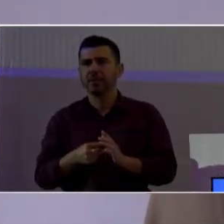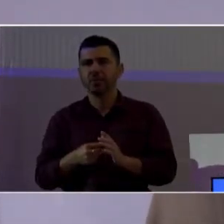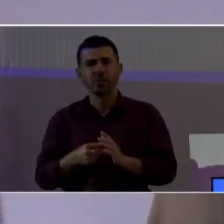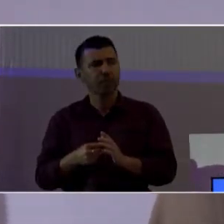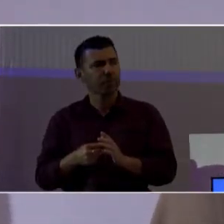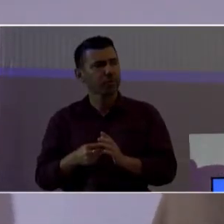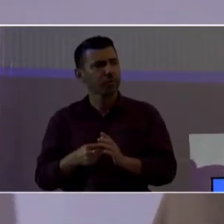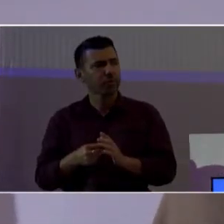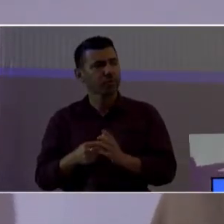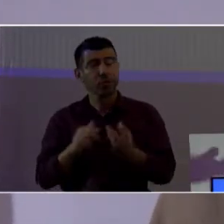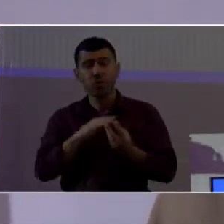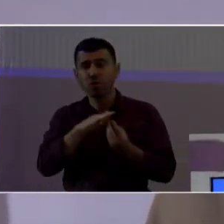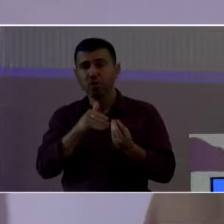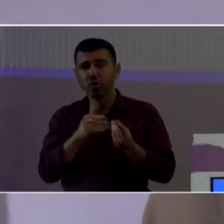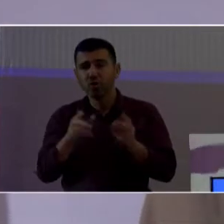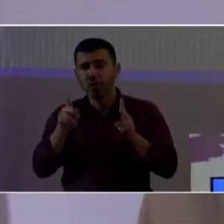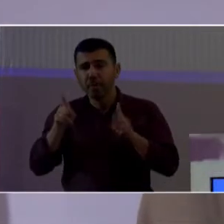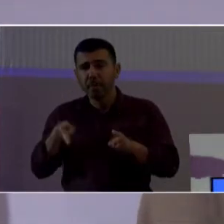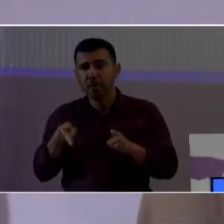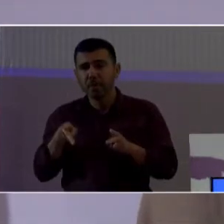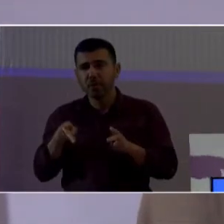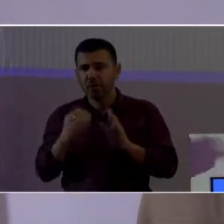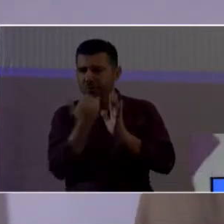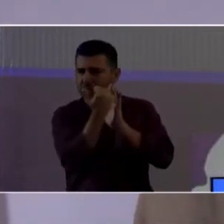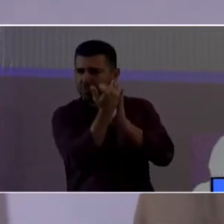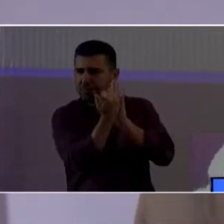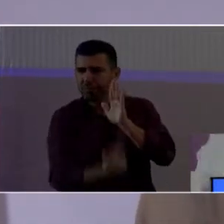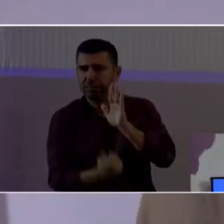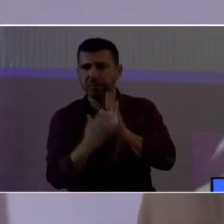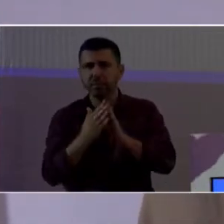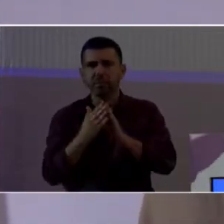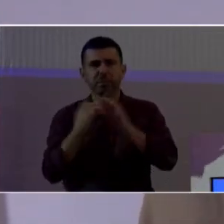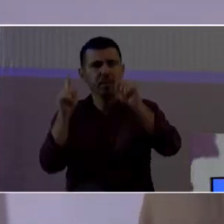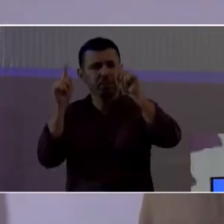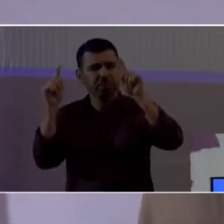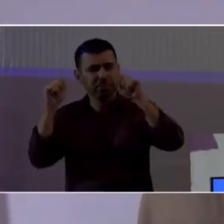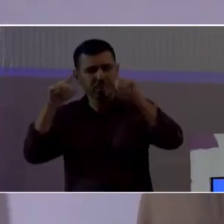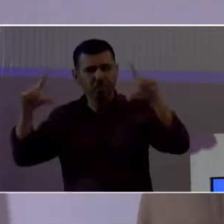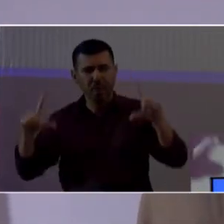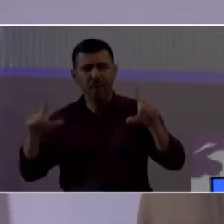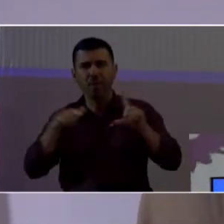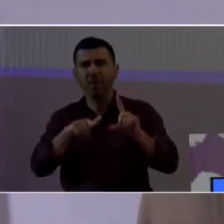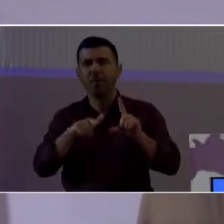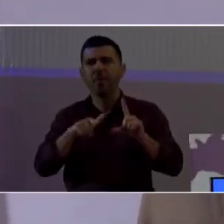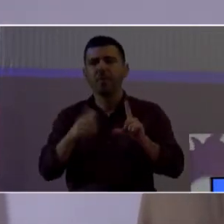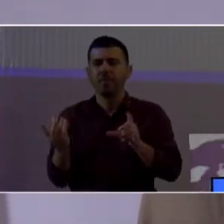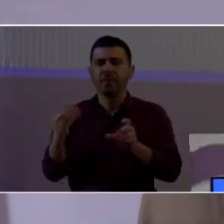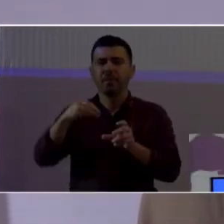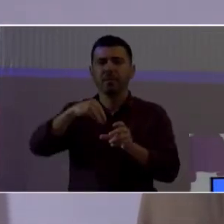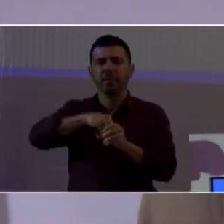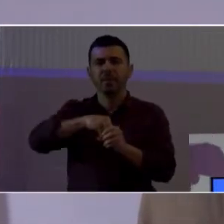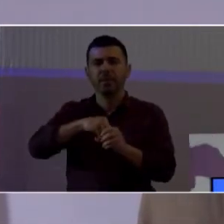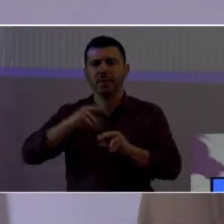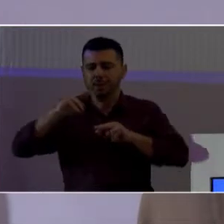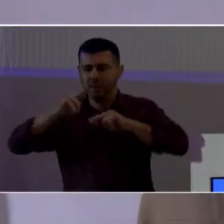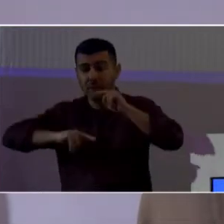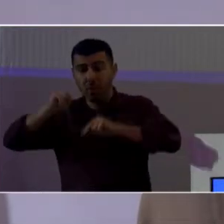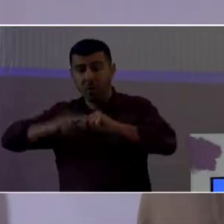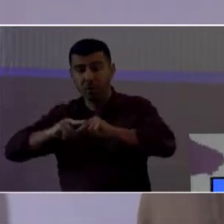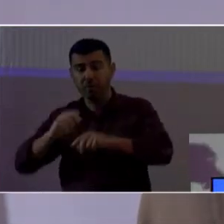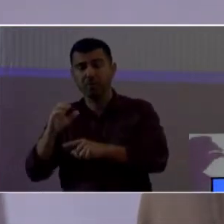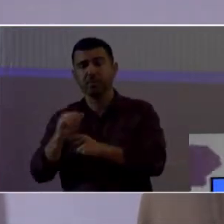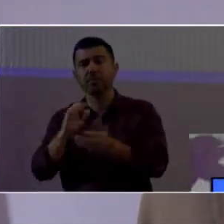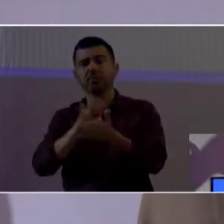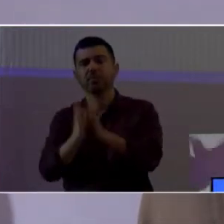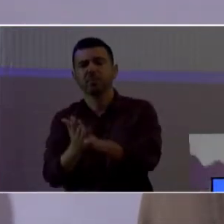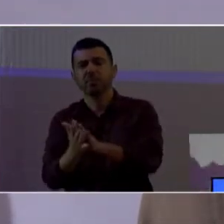todas las personas en el marco del proceso de reincorporación, los excombatientes, en el marco de la construcción de la paz, sean en